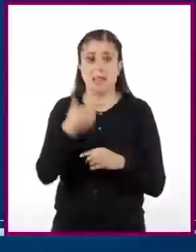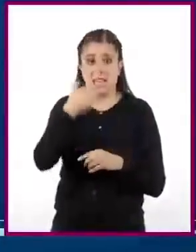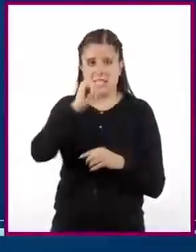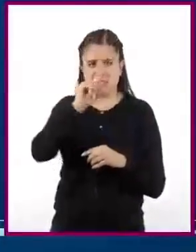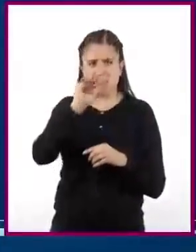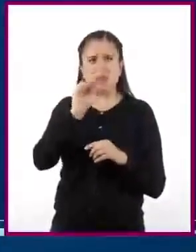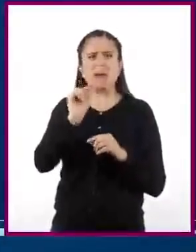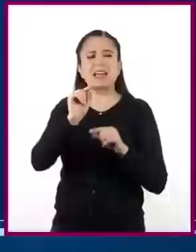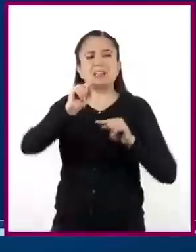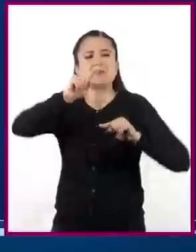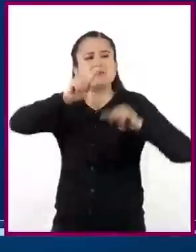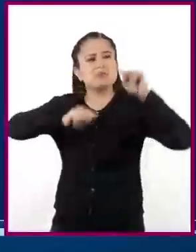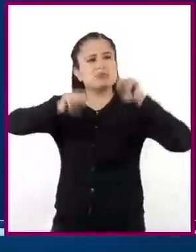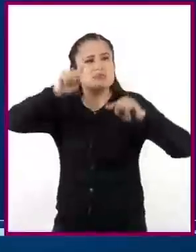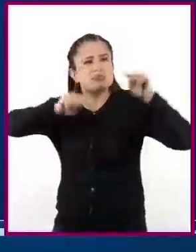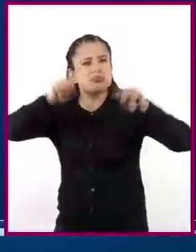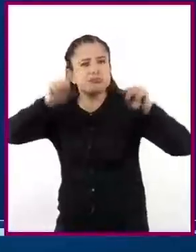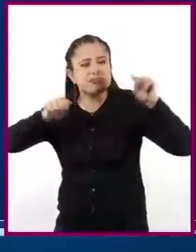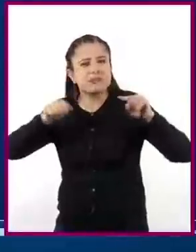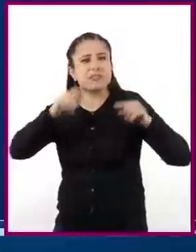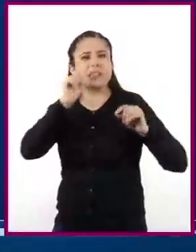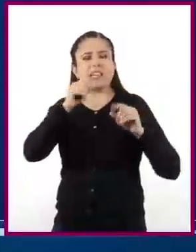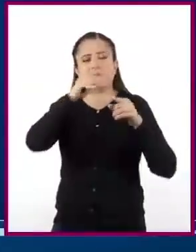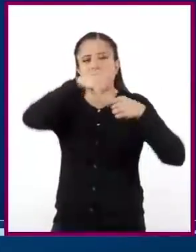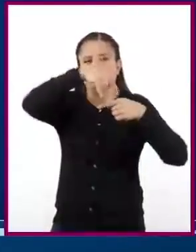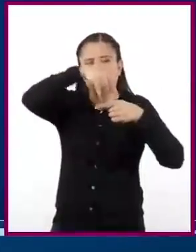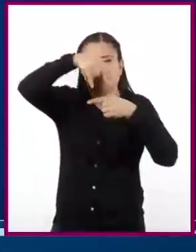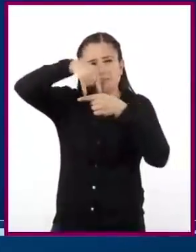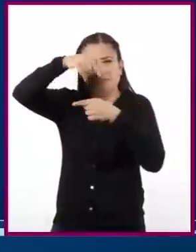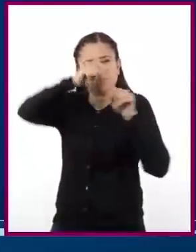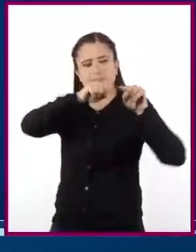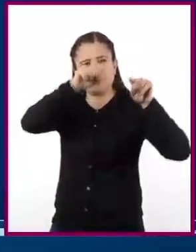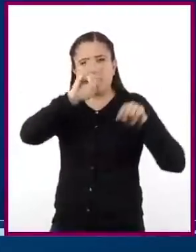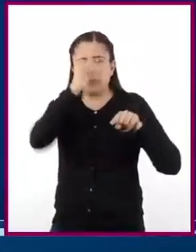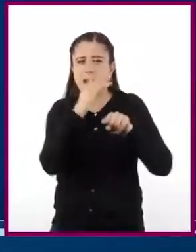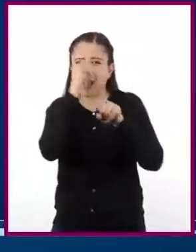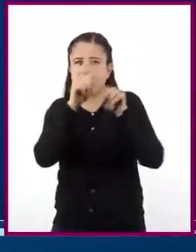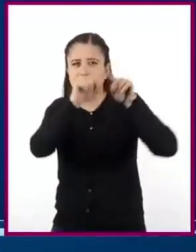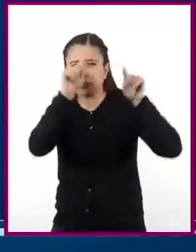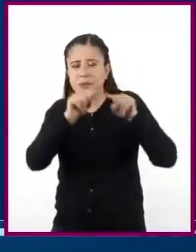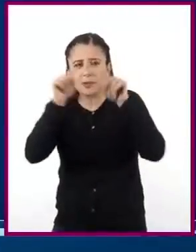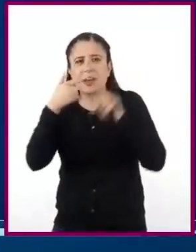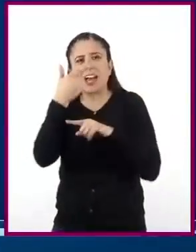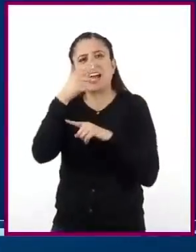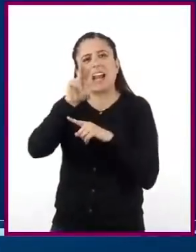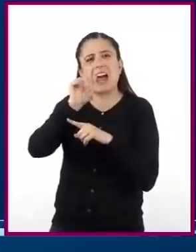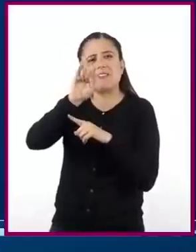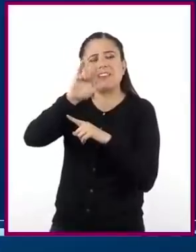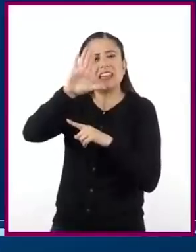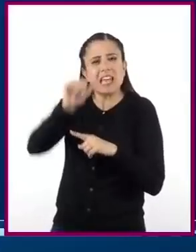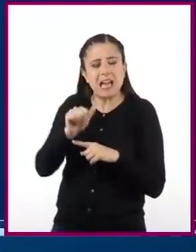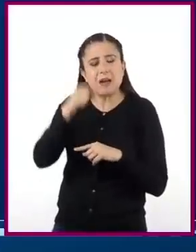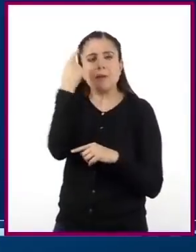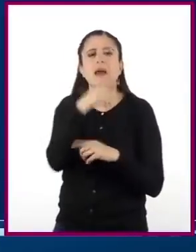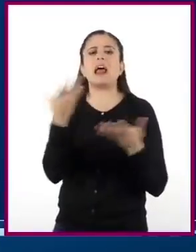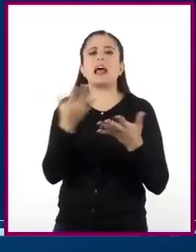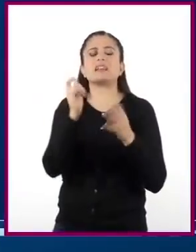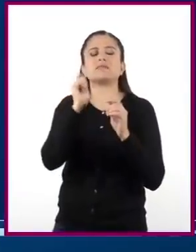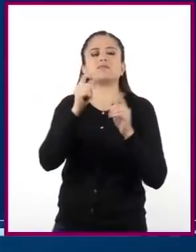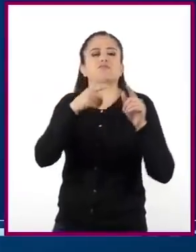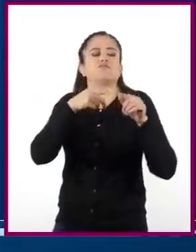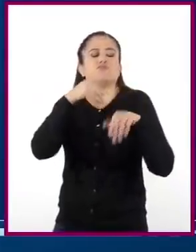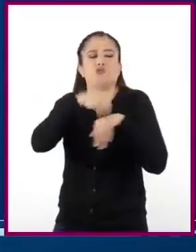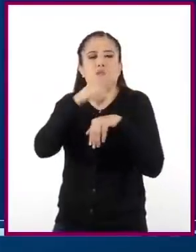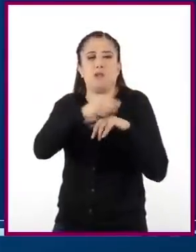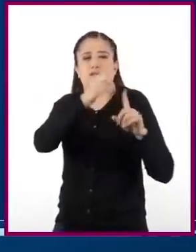de gráfica estadística que se utiliza para comunicar información sobre las distribuciones de la frecuencia cuando se trata de datos